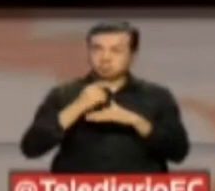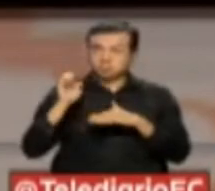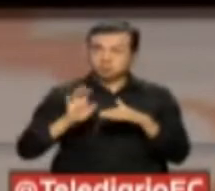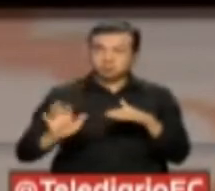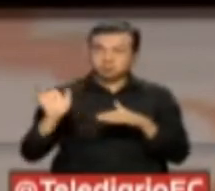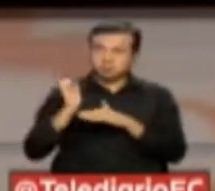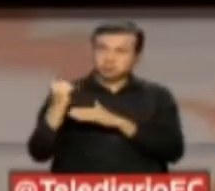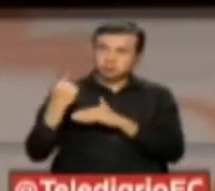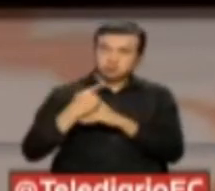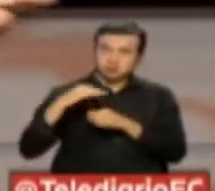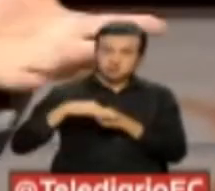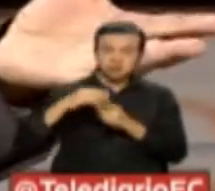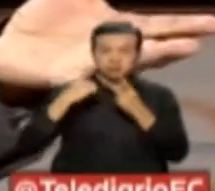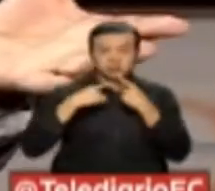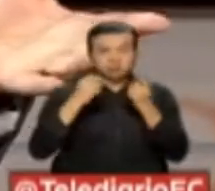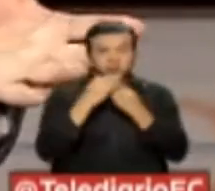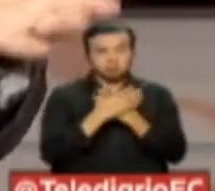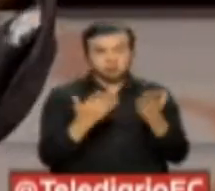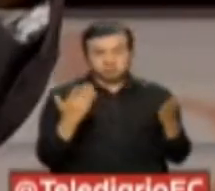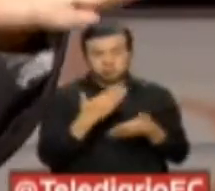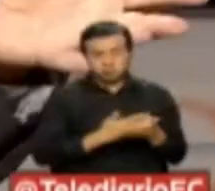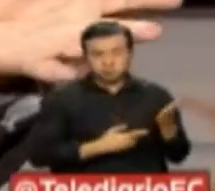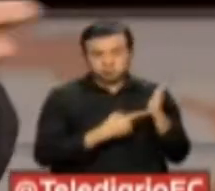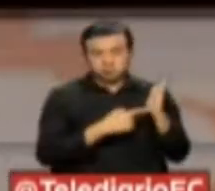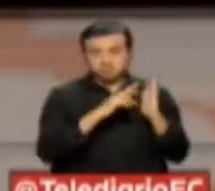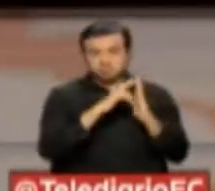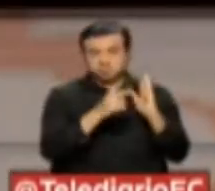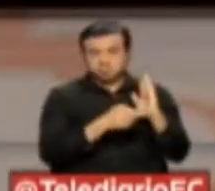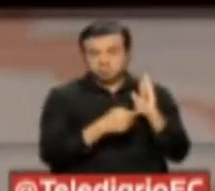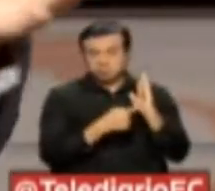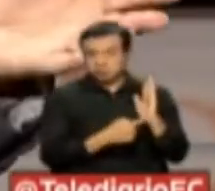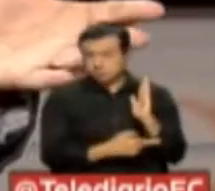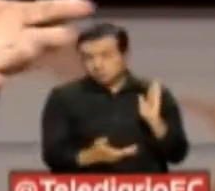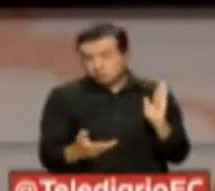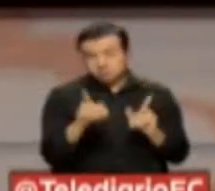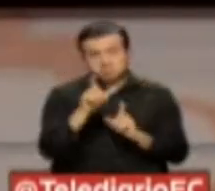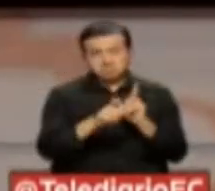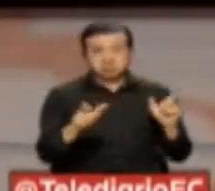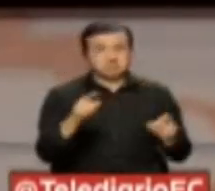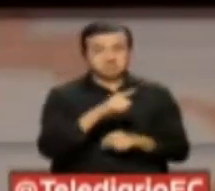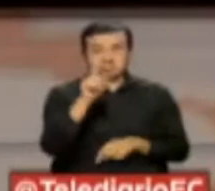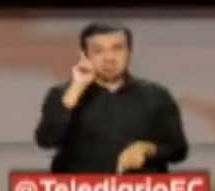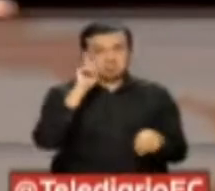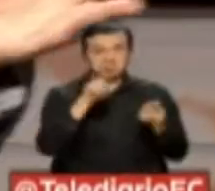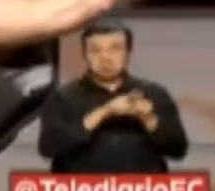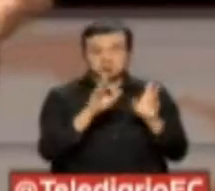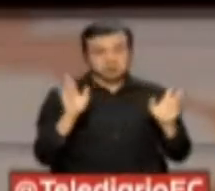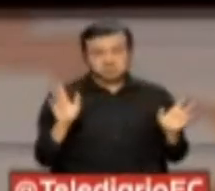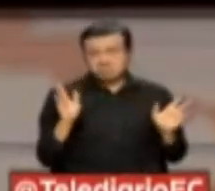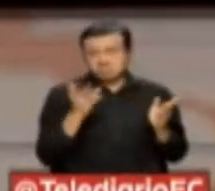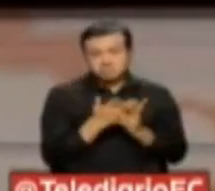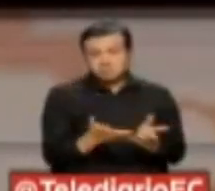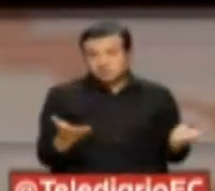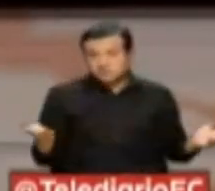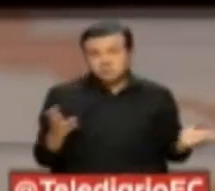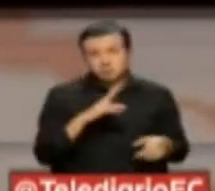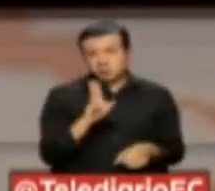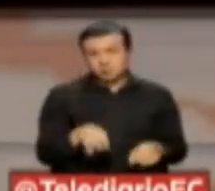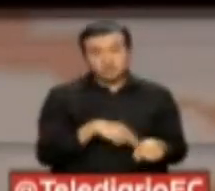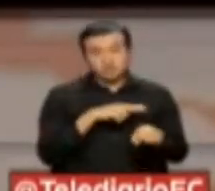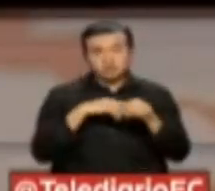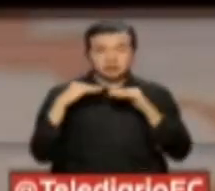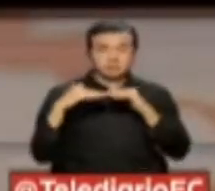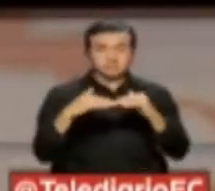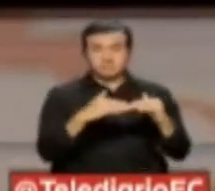ecuatoriano nosotros expresamos a través de un instrumento que se llama reglamento habrá personas que estén en contra de eso es eso es natural es